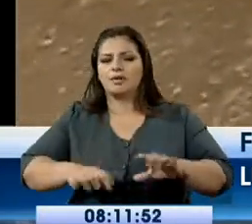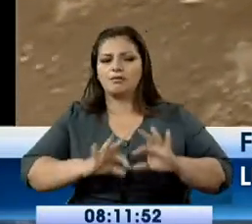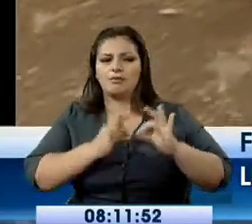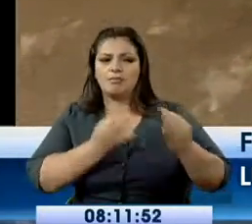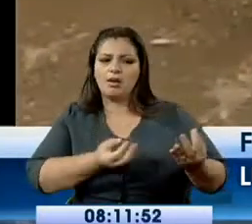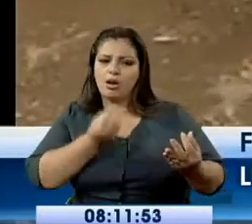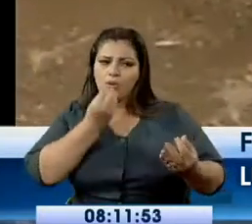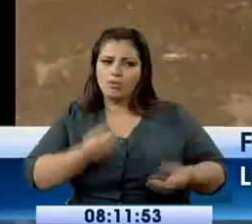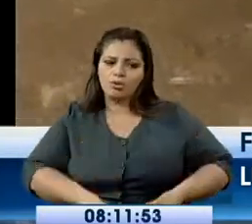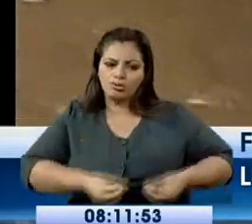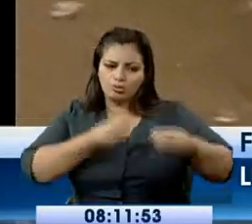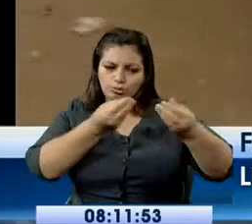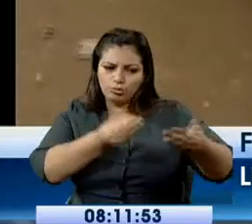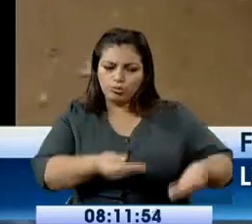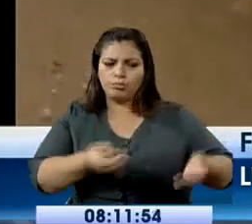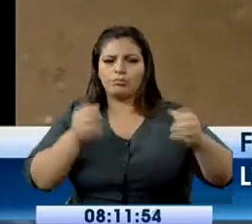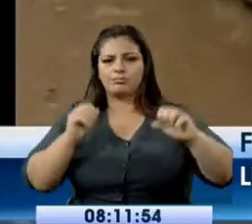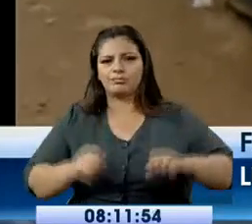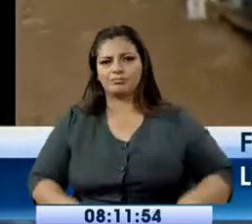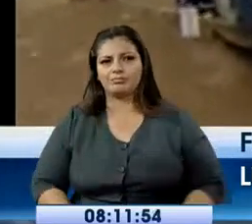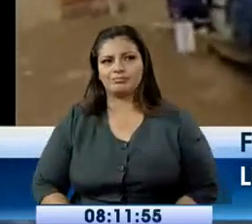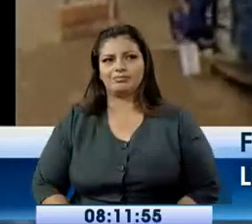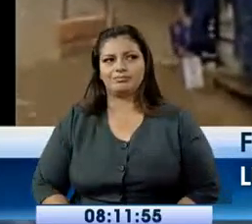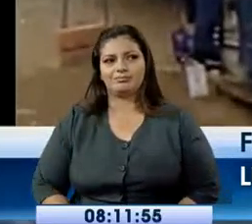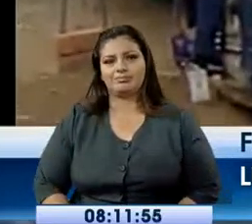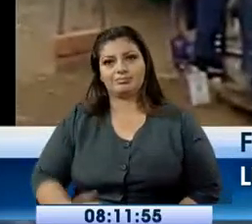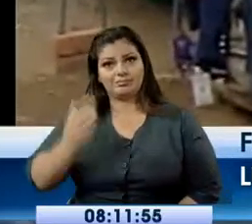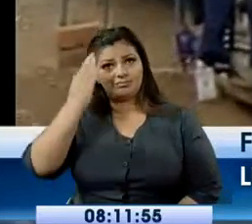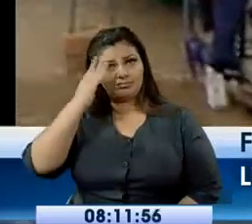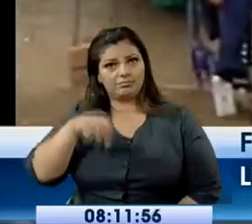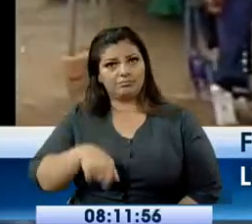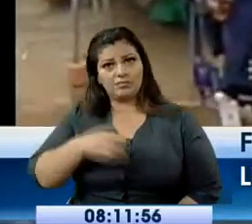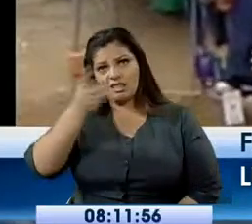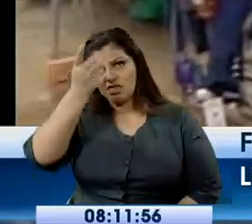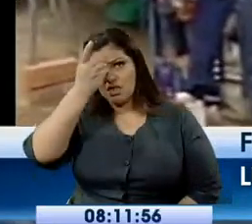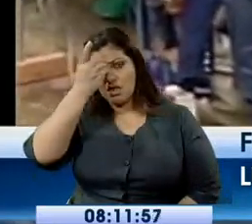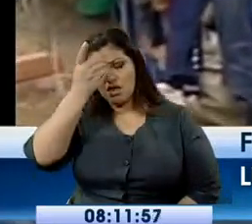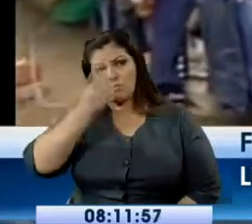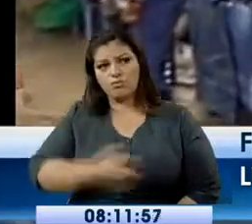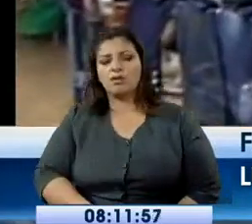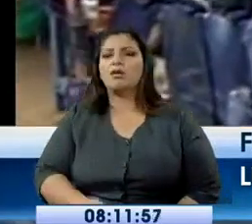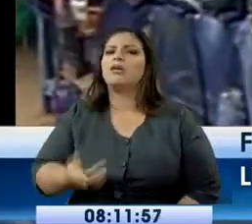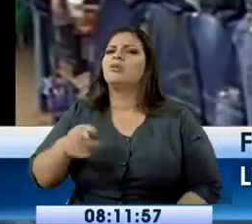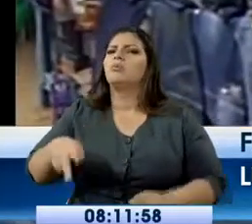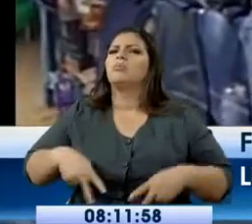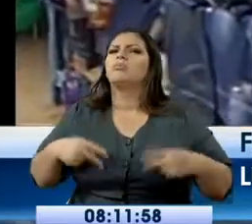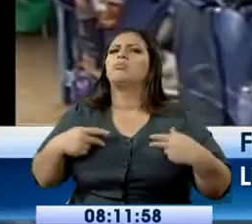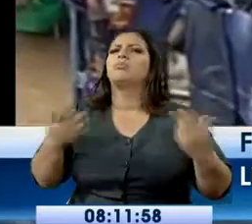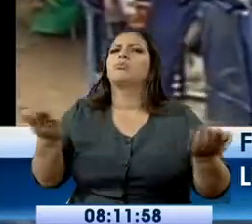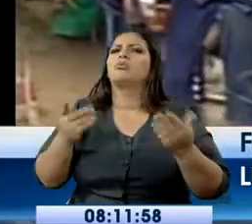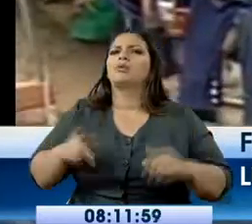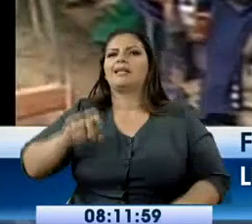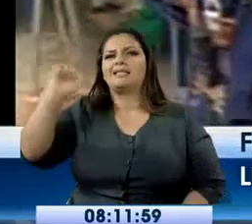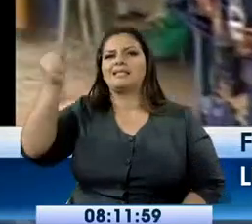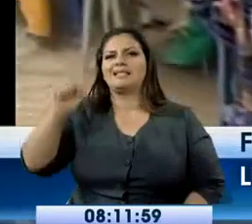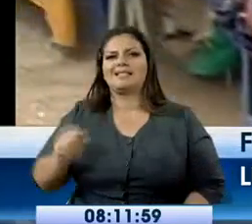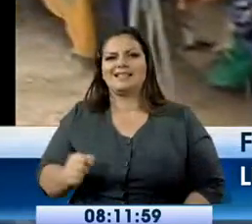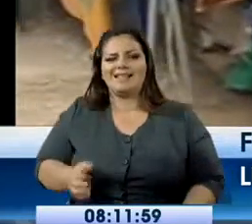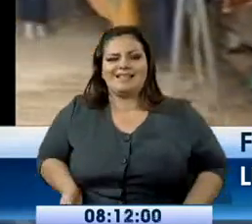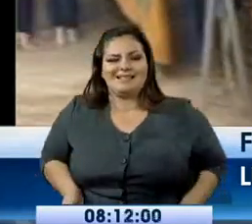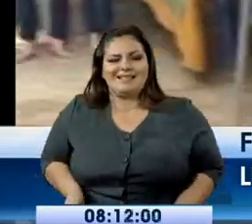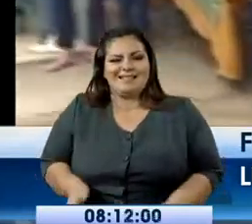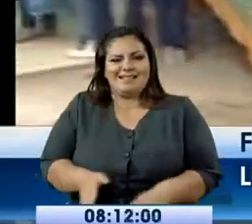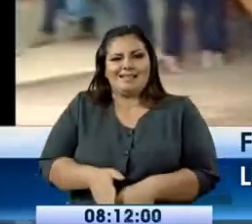hogares. Claro que sí, porque ellos están, bueno, claro, se endeudan. Ellos vienen de Pelileo, vienen de la sierra. Y claro, aquí ponen, instalan cada uno de